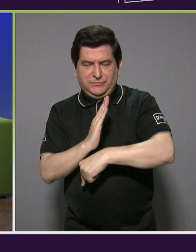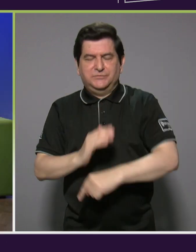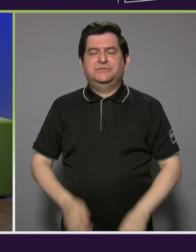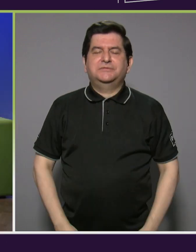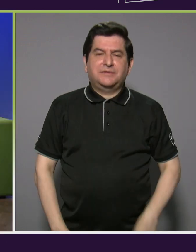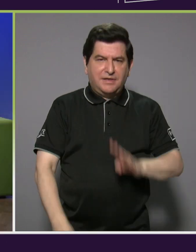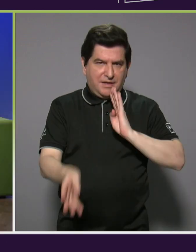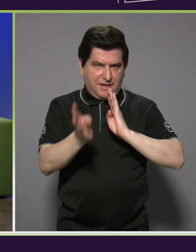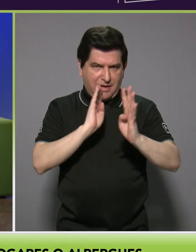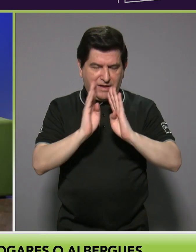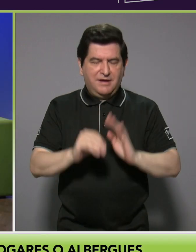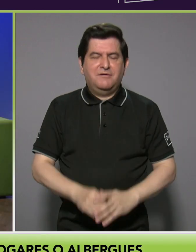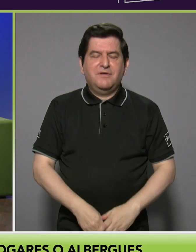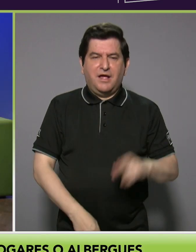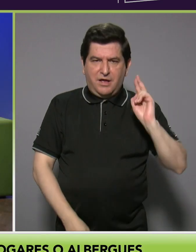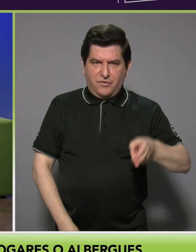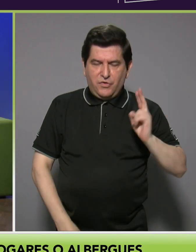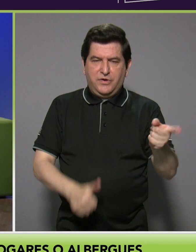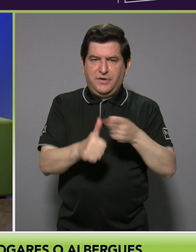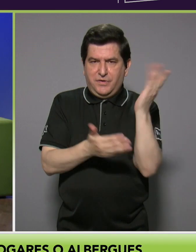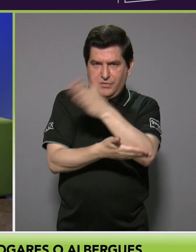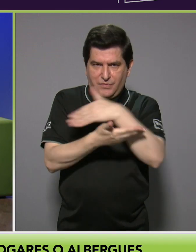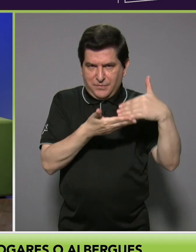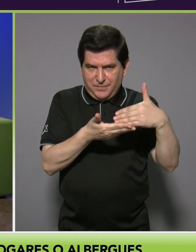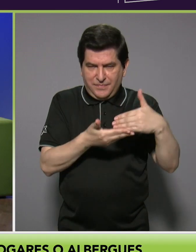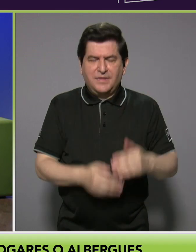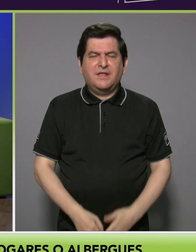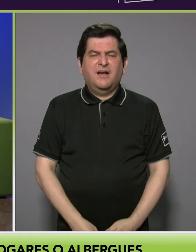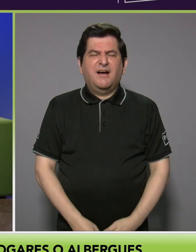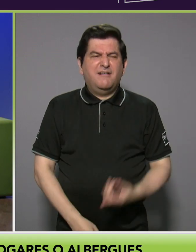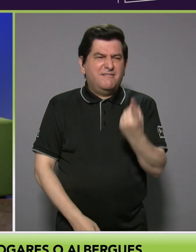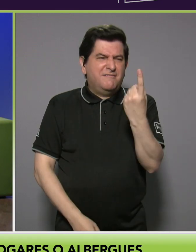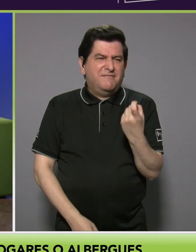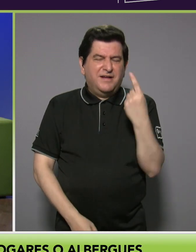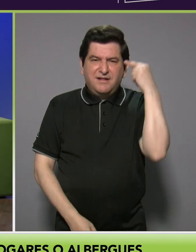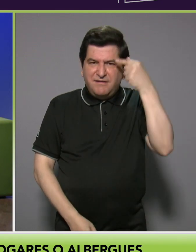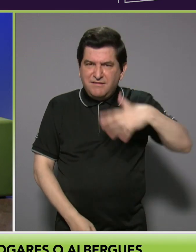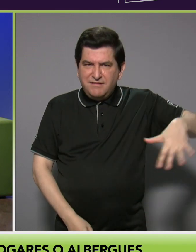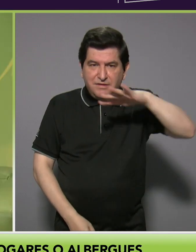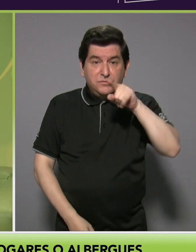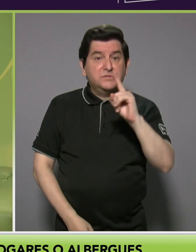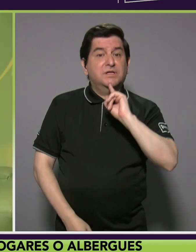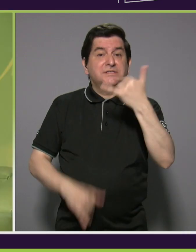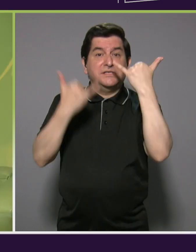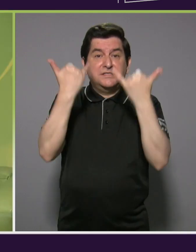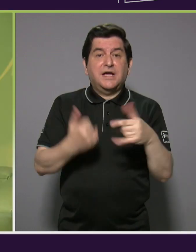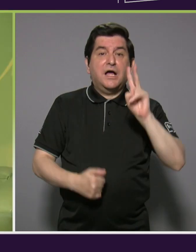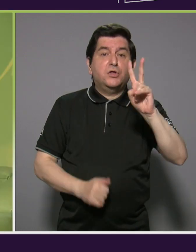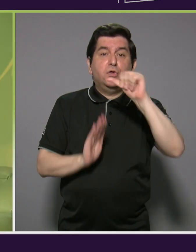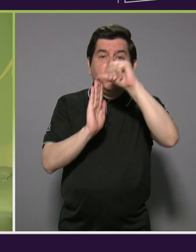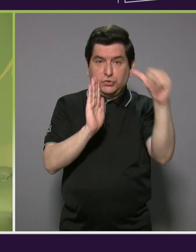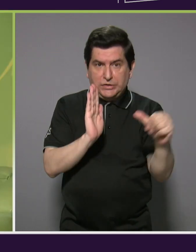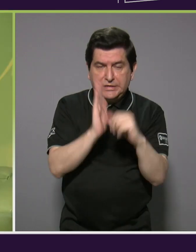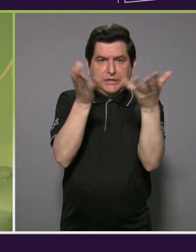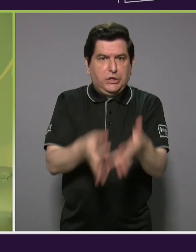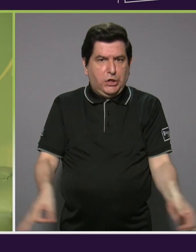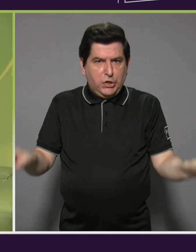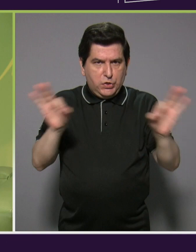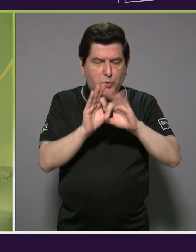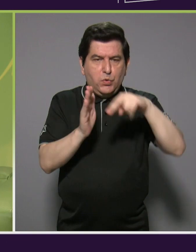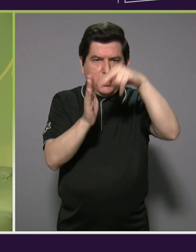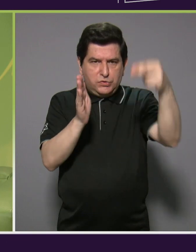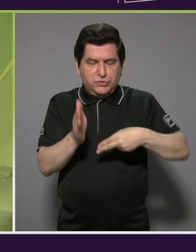Estuvimos conversando, Rodrigo, en el primer bloque sobre algunas de las deficiencias del Estado. Usted había mencionado ya 2 artículos importantes de la